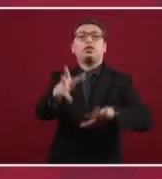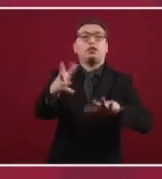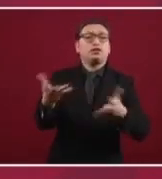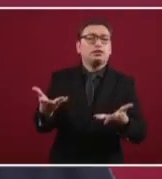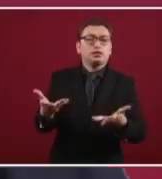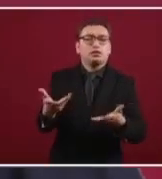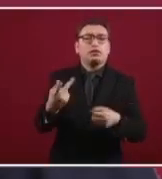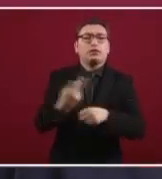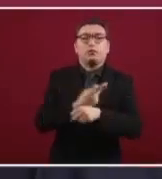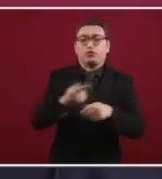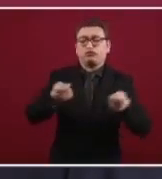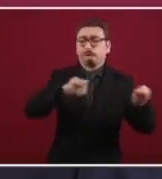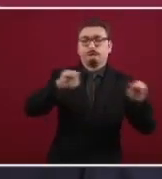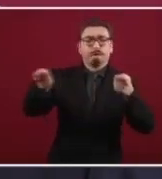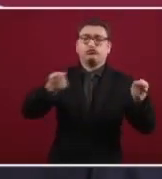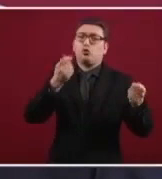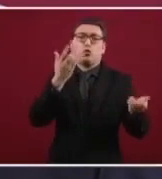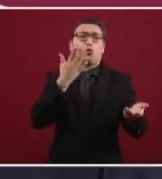sin control